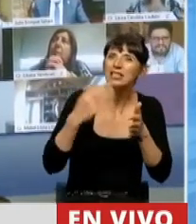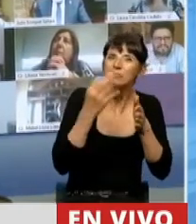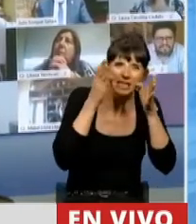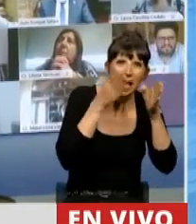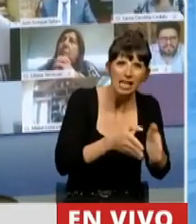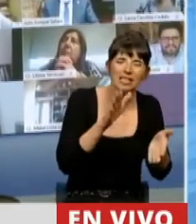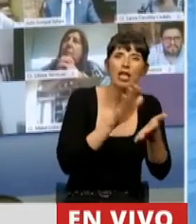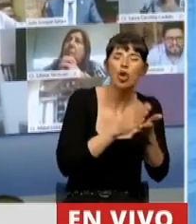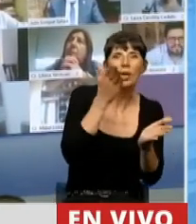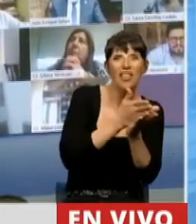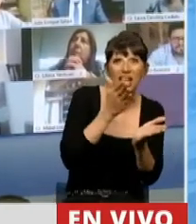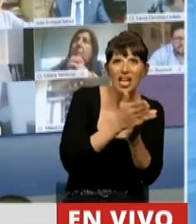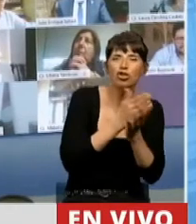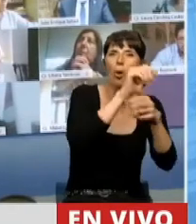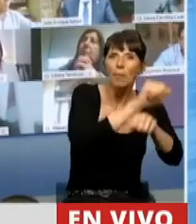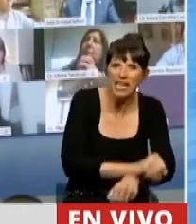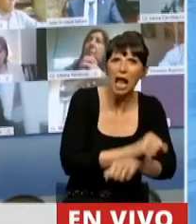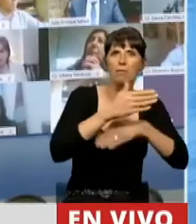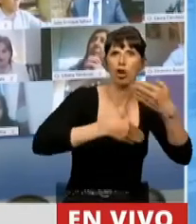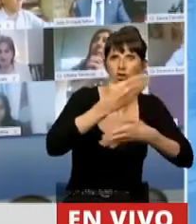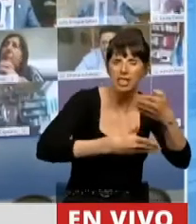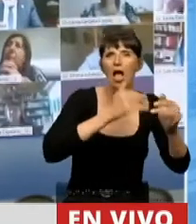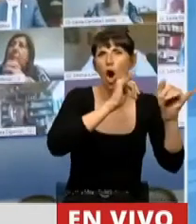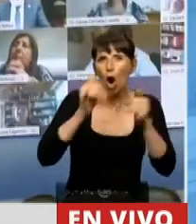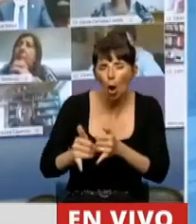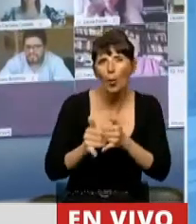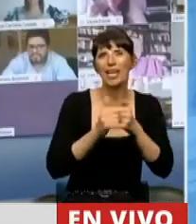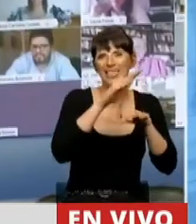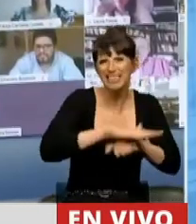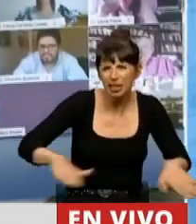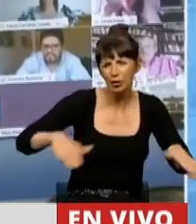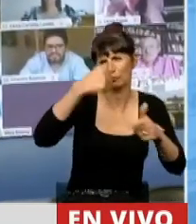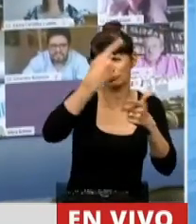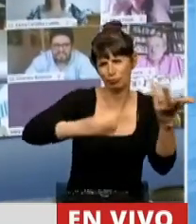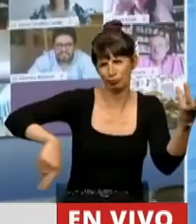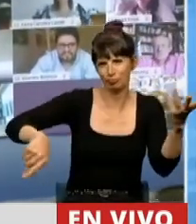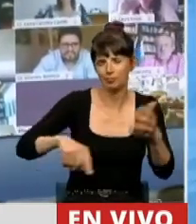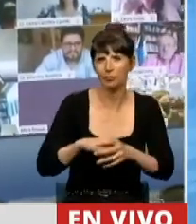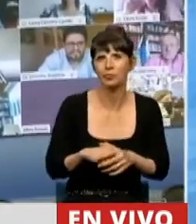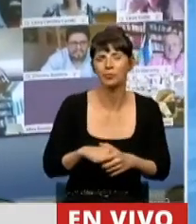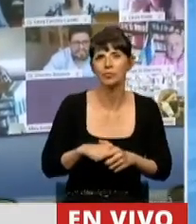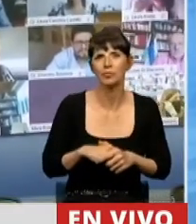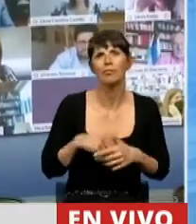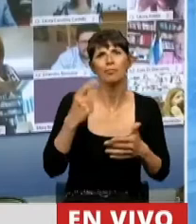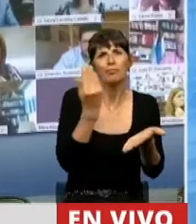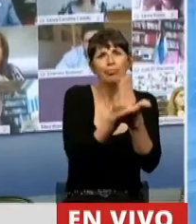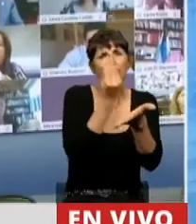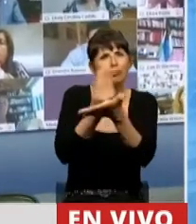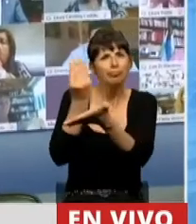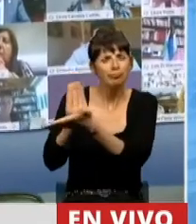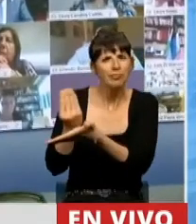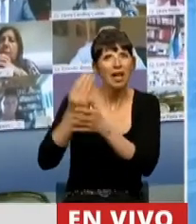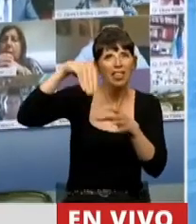social, en niños, niñas, adolescentes, jóvenes, entre otros tantos. Ocupó diversos cargos en el